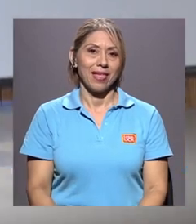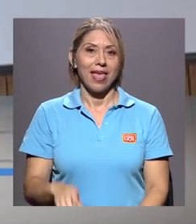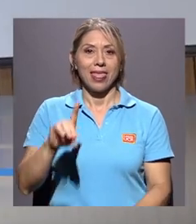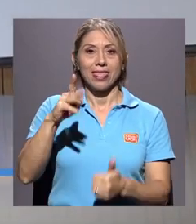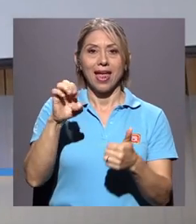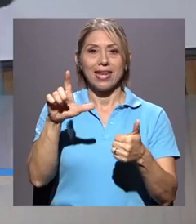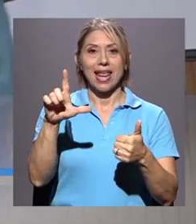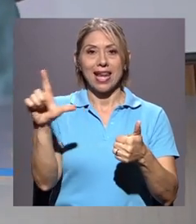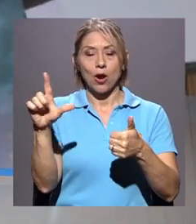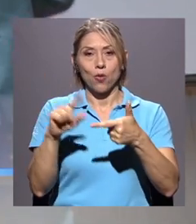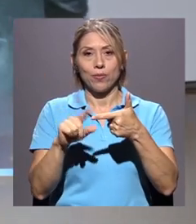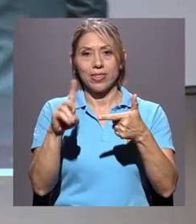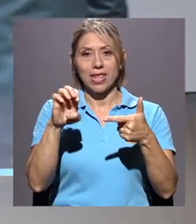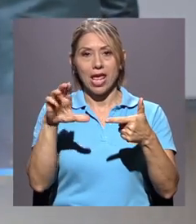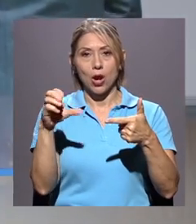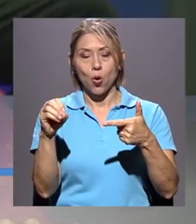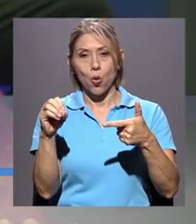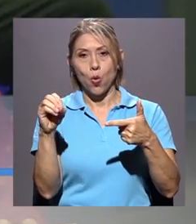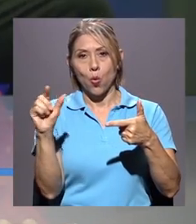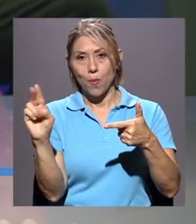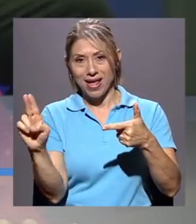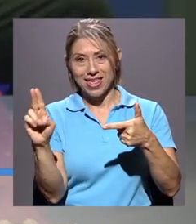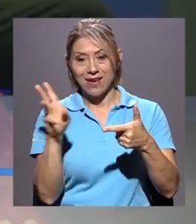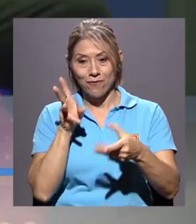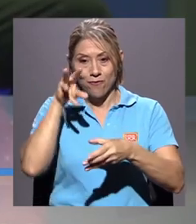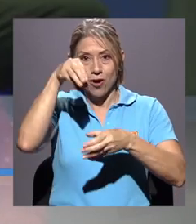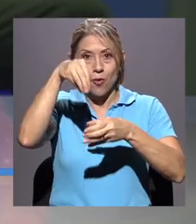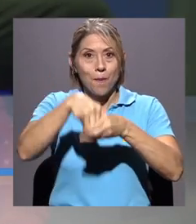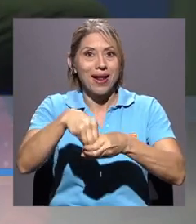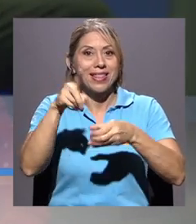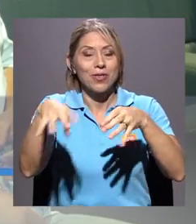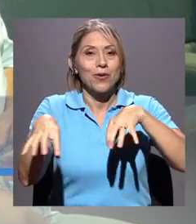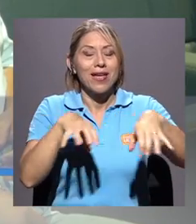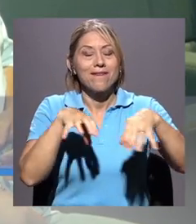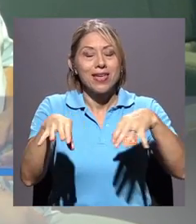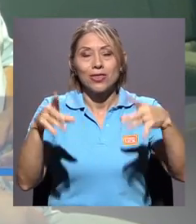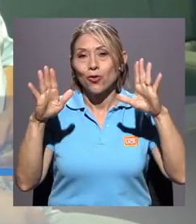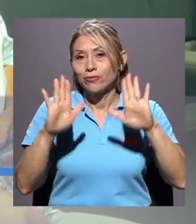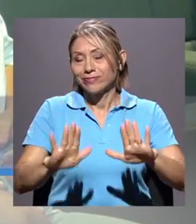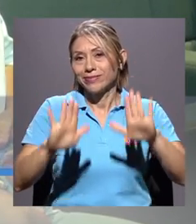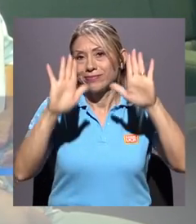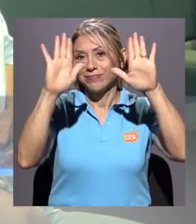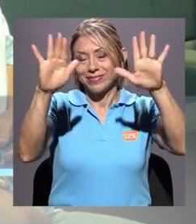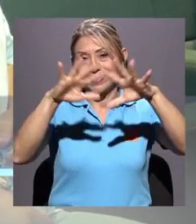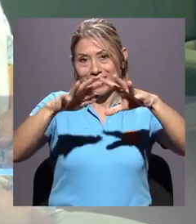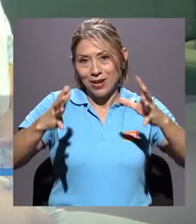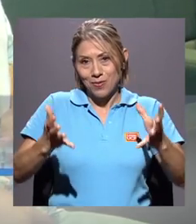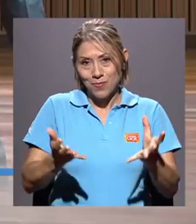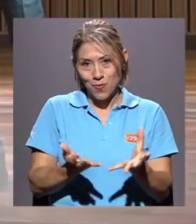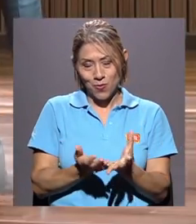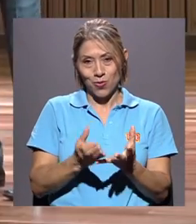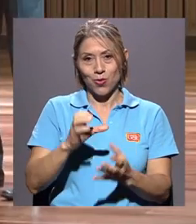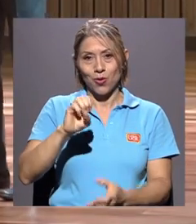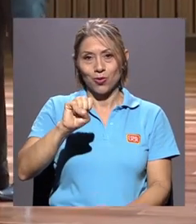Tania León y Diego Maña fueron parte de uno de los más prestigiosos eventos de saxofonistas del mundo, del Sax